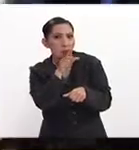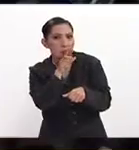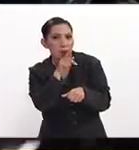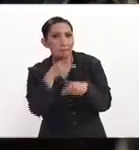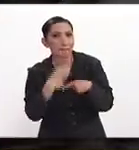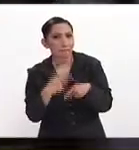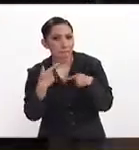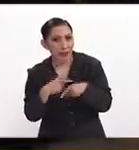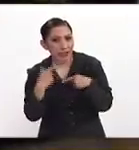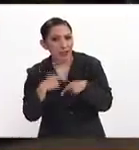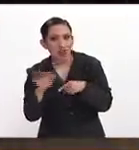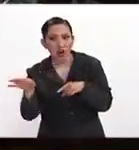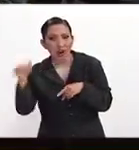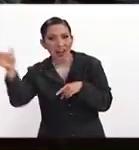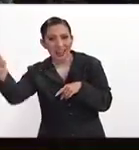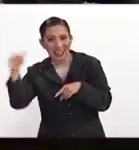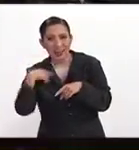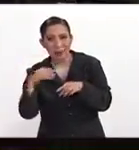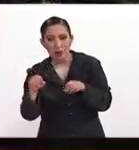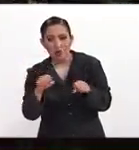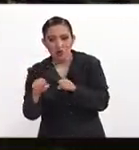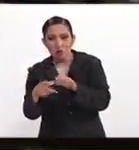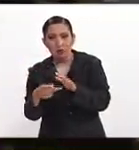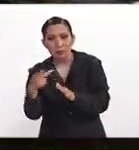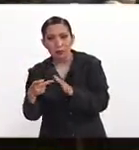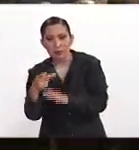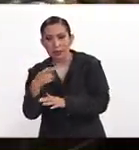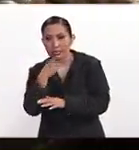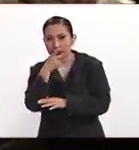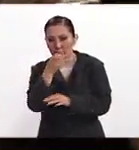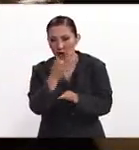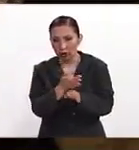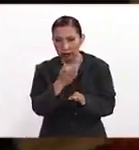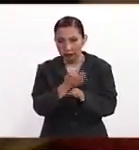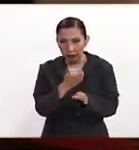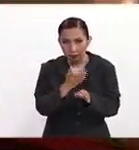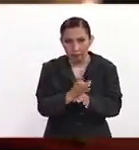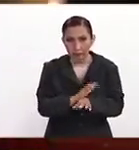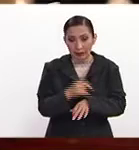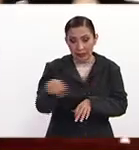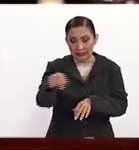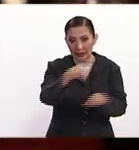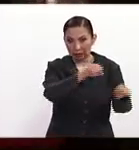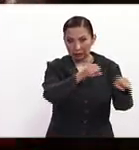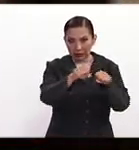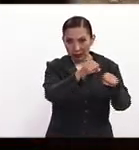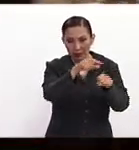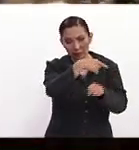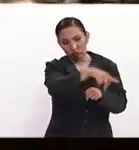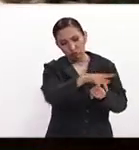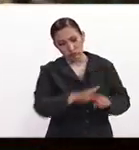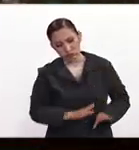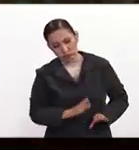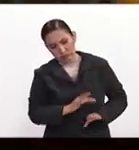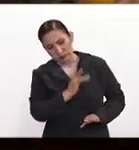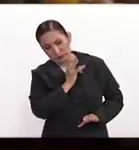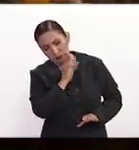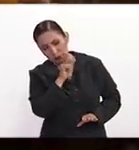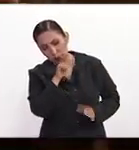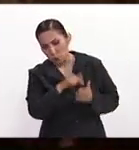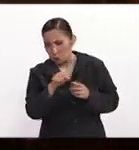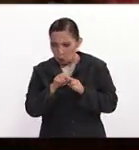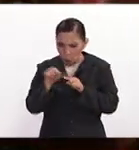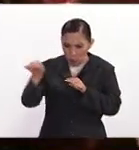de la gente sobre la parte de las réplicas. Permítame decirle que en este caso, y para este sismo, por las características, por su